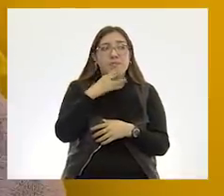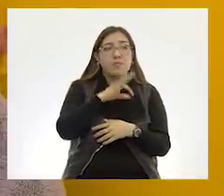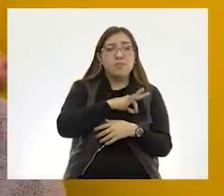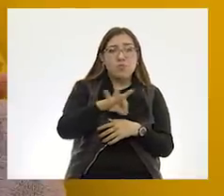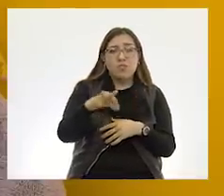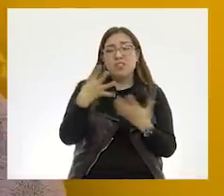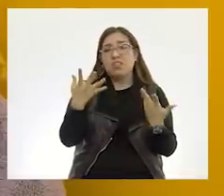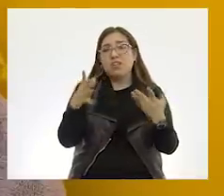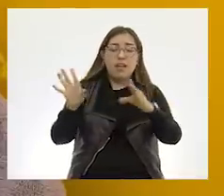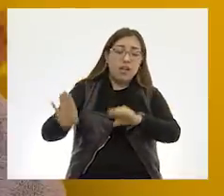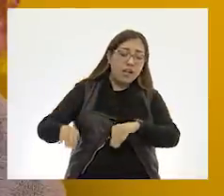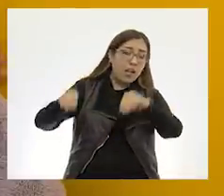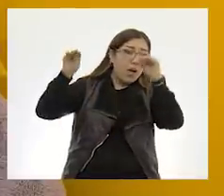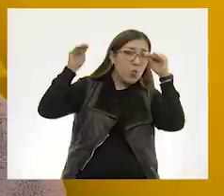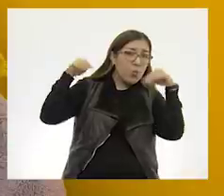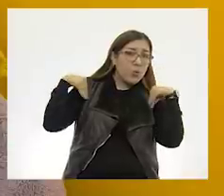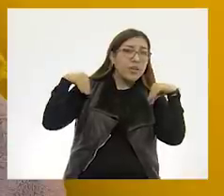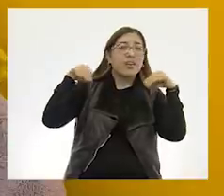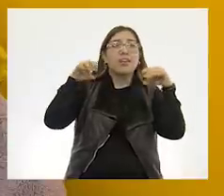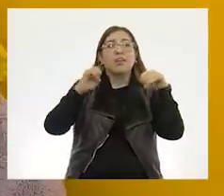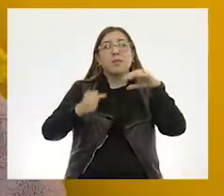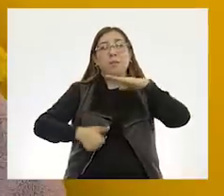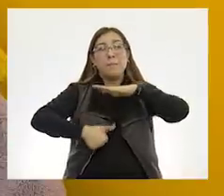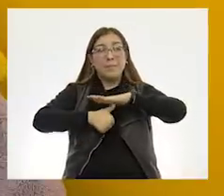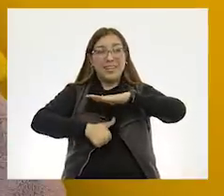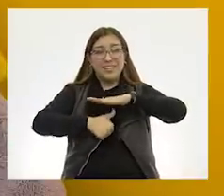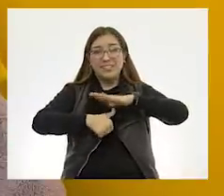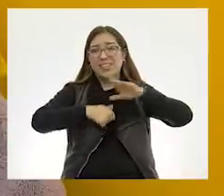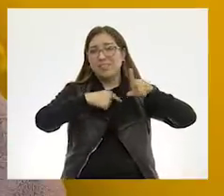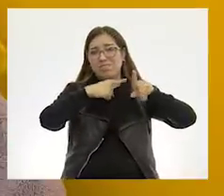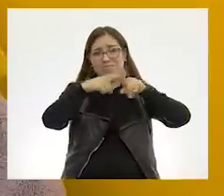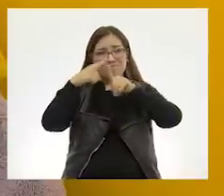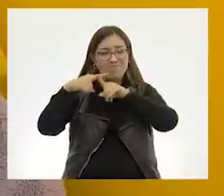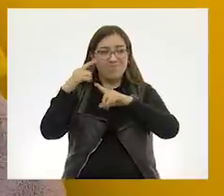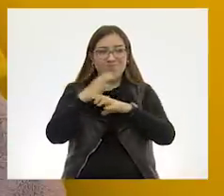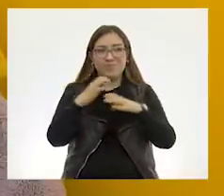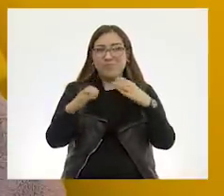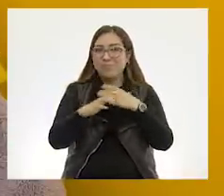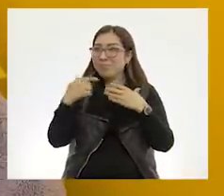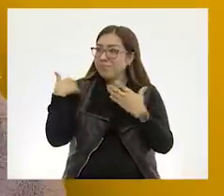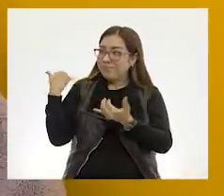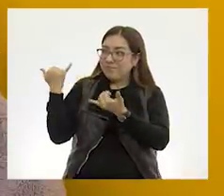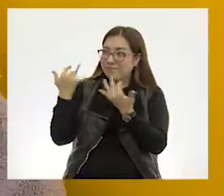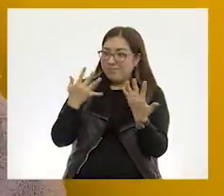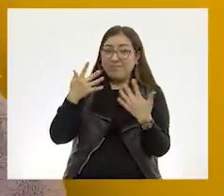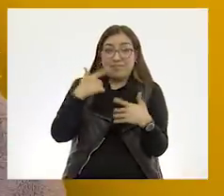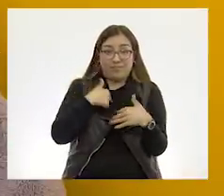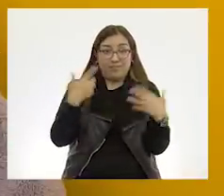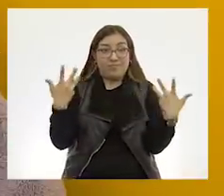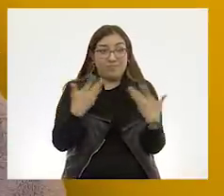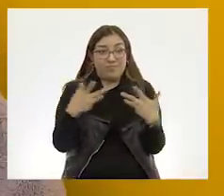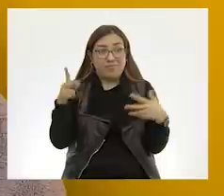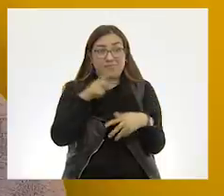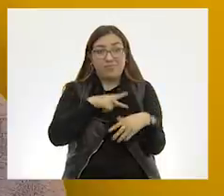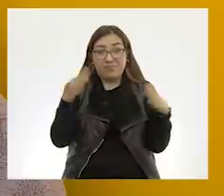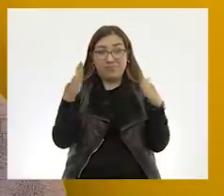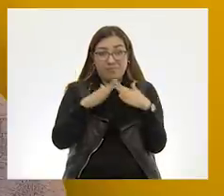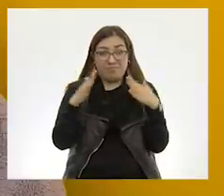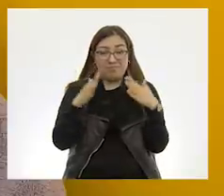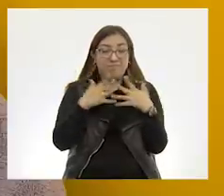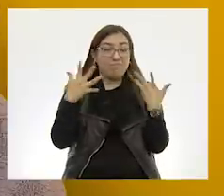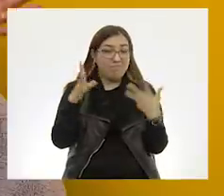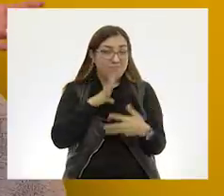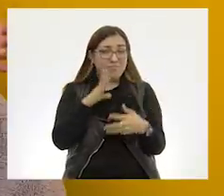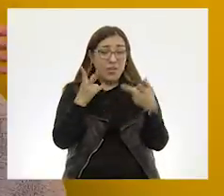sábanas, con una mesa. Y miren, hoy traje también algunos títeres que elaboré yo con materiales que tenemos en casa, como son